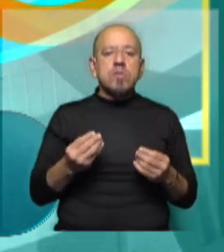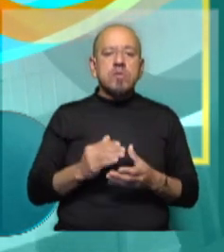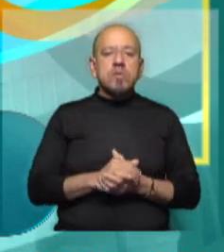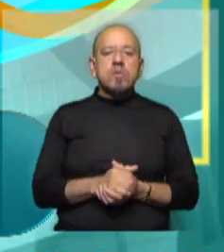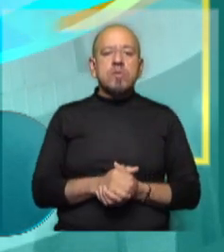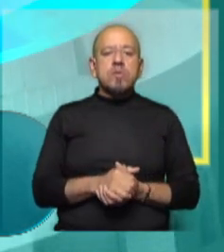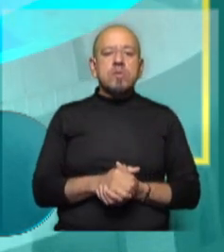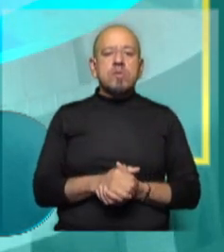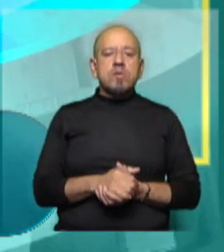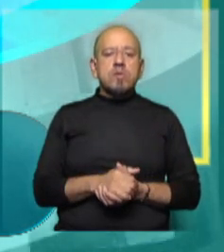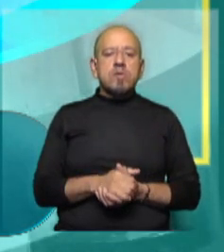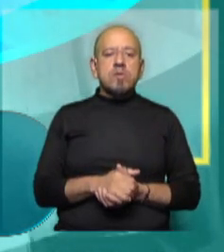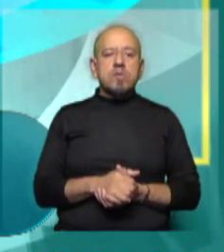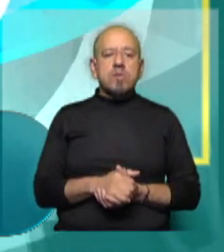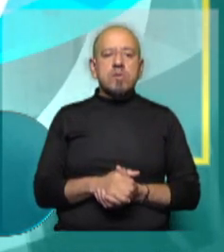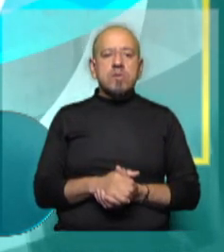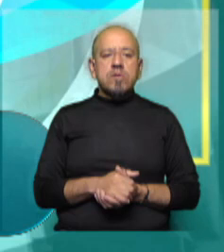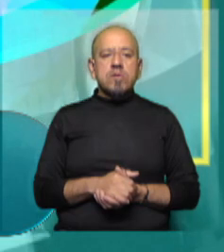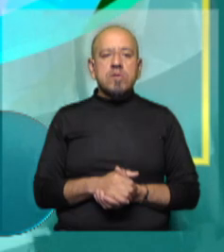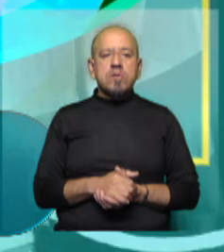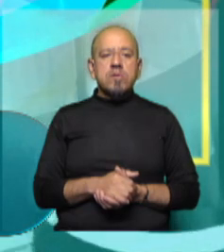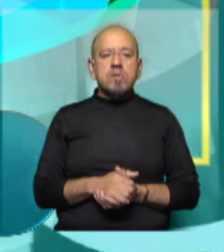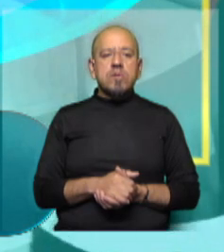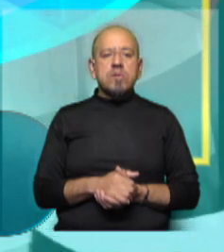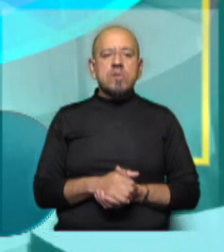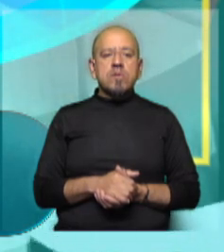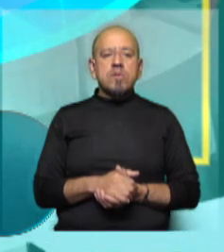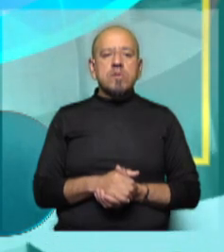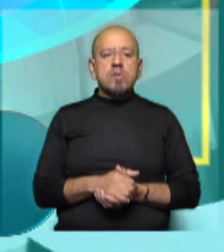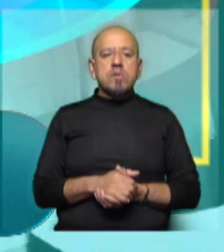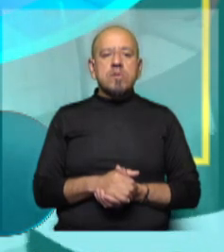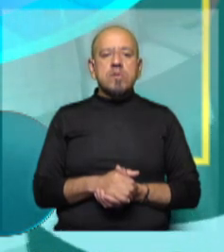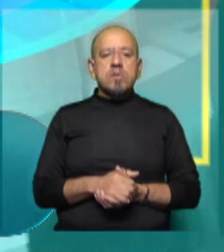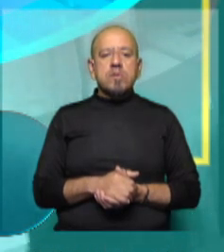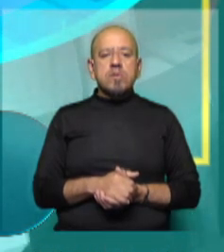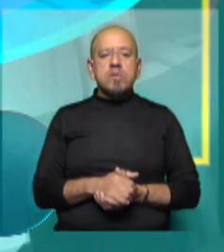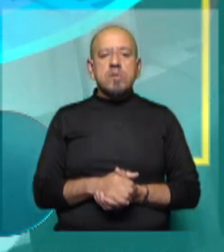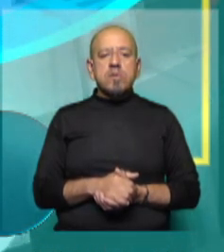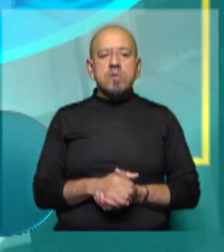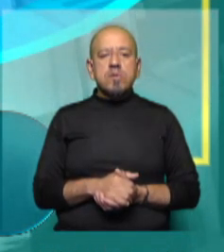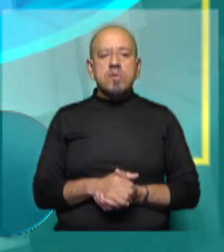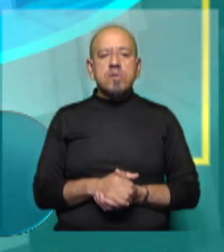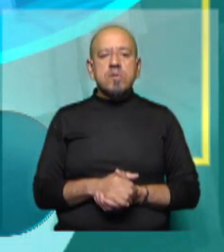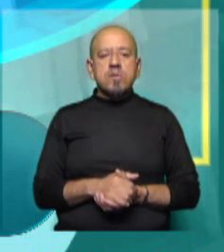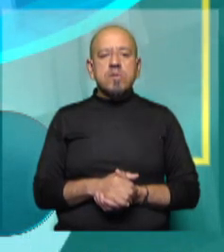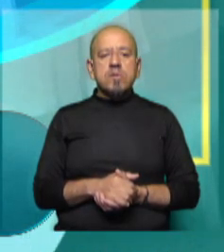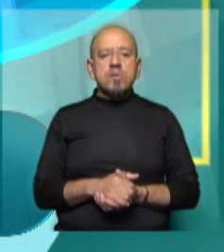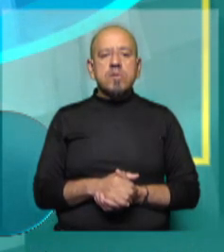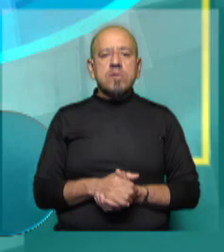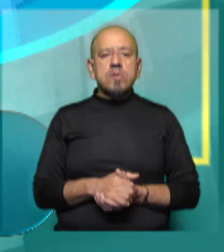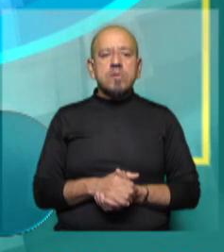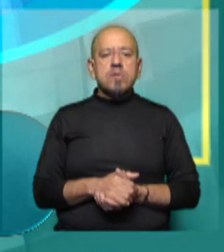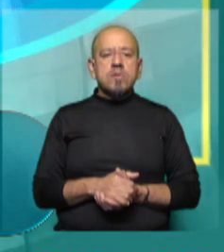Yeah, I mean, the Bible and the wisdom in it. la Biblia y la sabiduría que hay ahí. It addresses